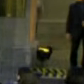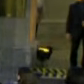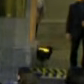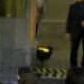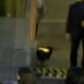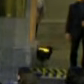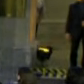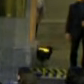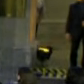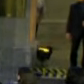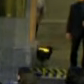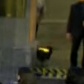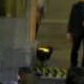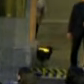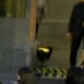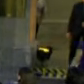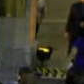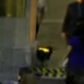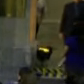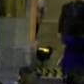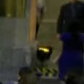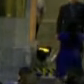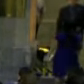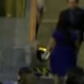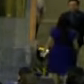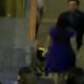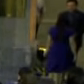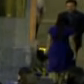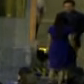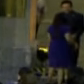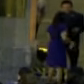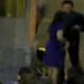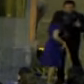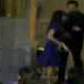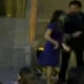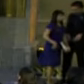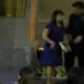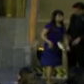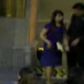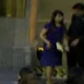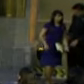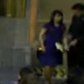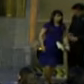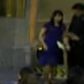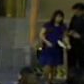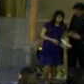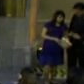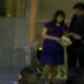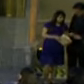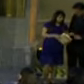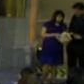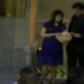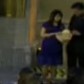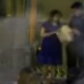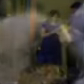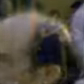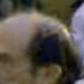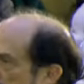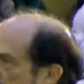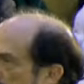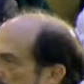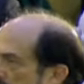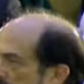Muchas gracias. Ya llegó el presidente del Senado. Habíamos ofrecido, no sé si me permite el senador Barbosa, habíamos